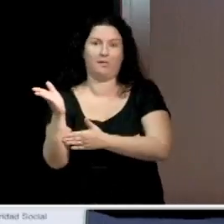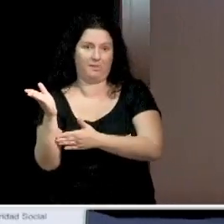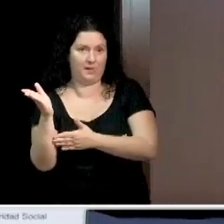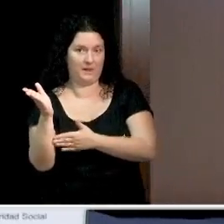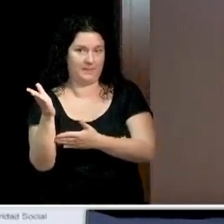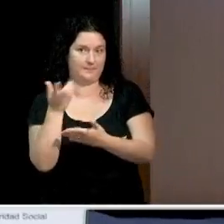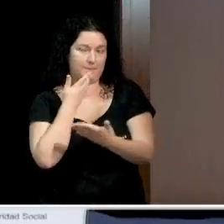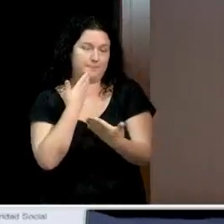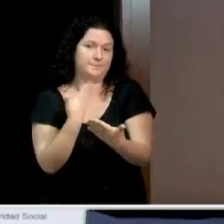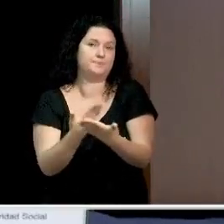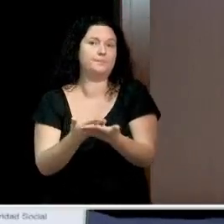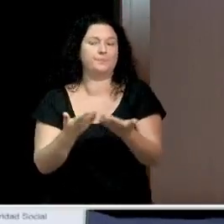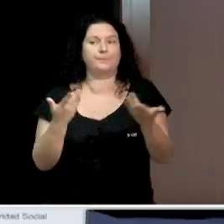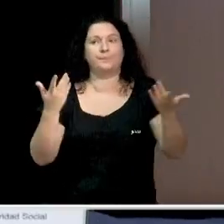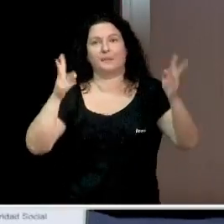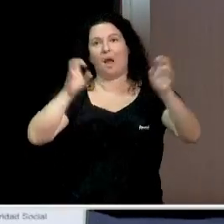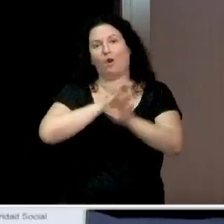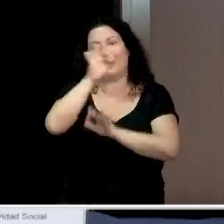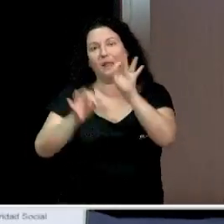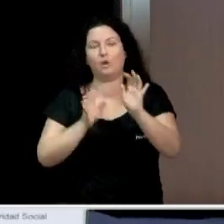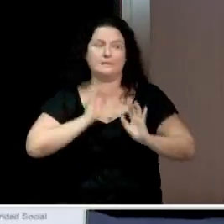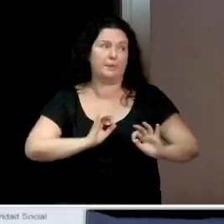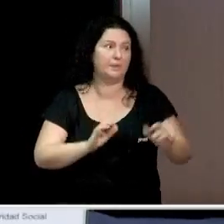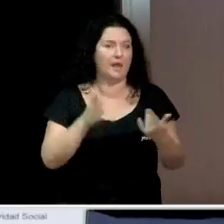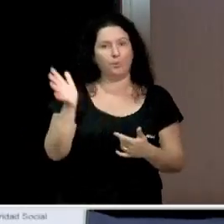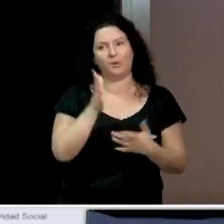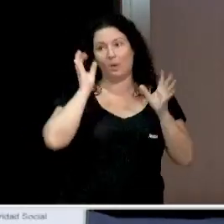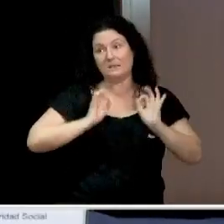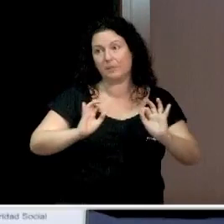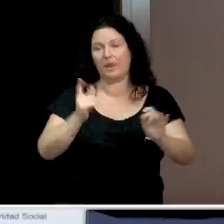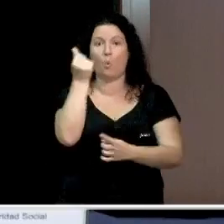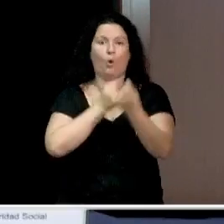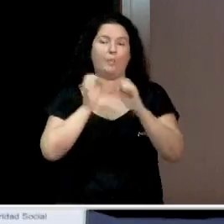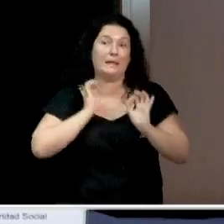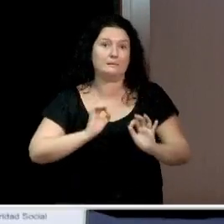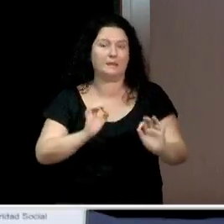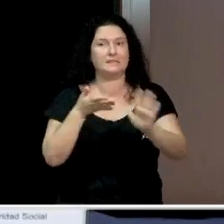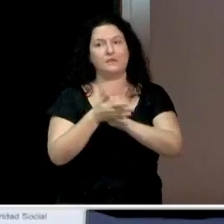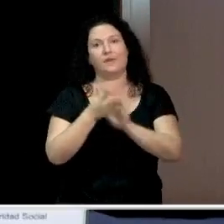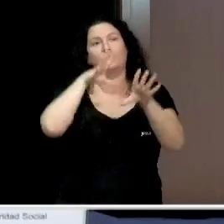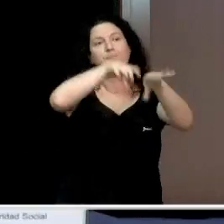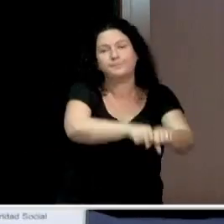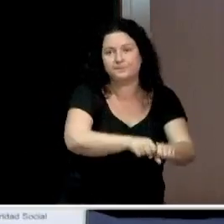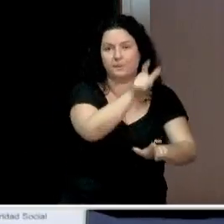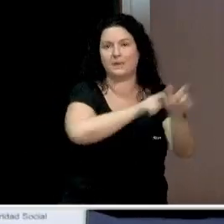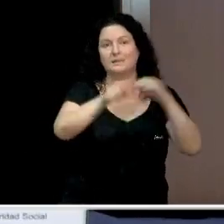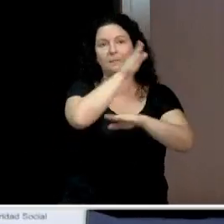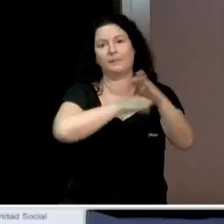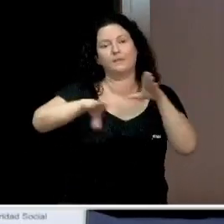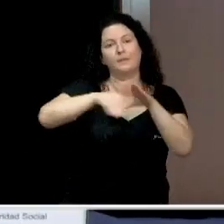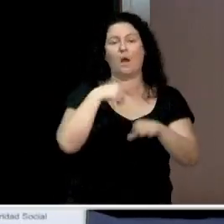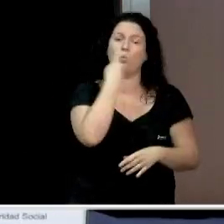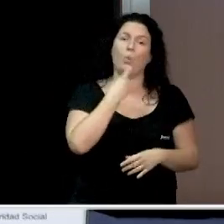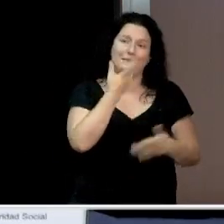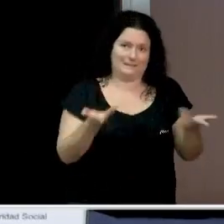acreditar especiales cuestiones de carácter organizativo, productivo, técnico o económico que dificulten, ¿no?, esa integración de personas